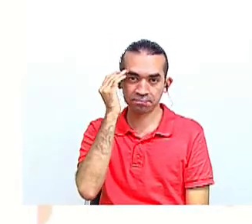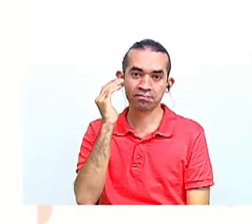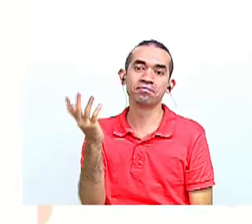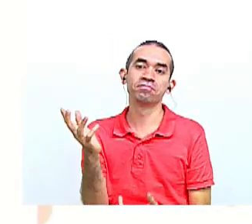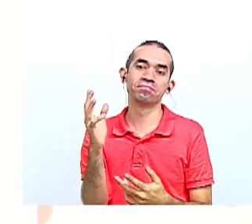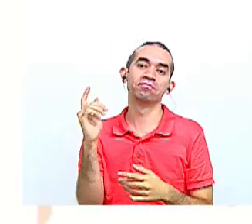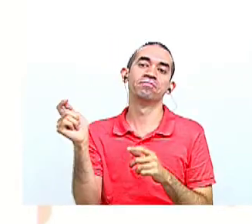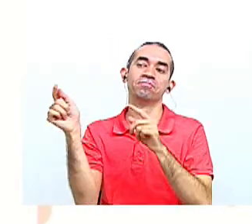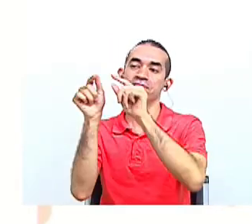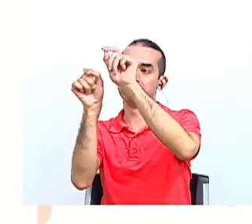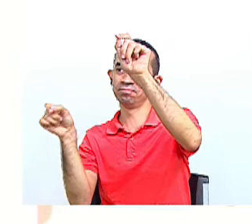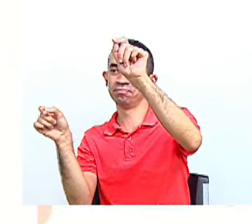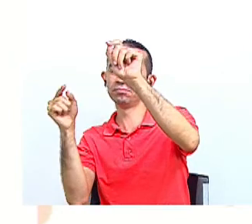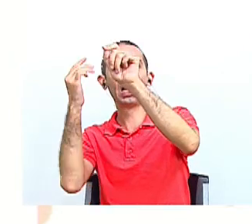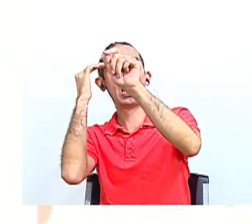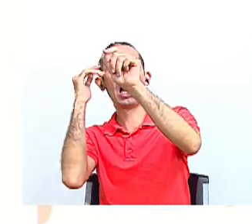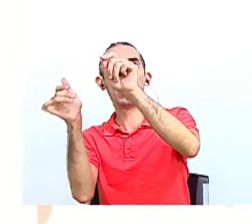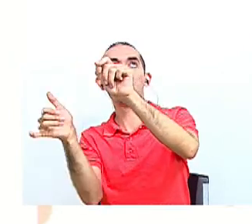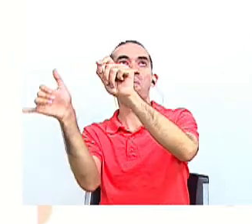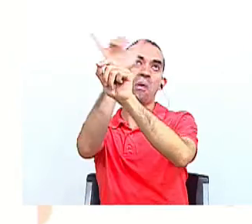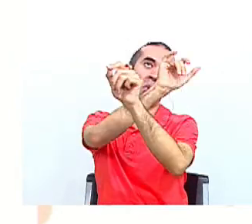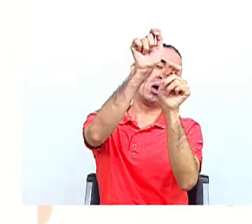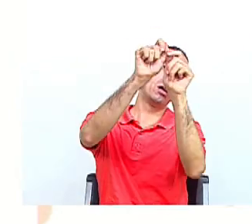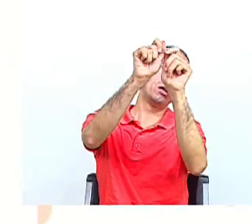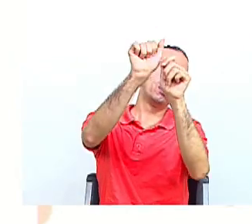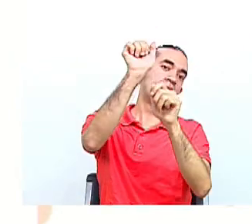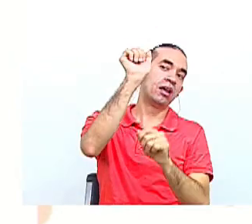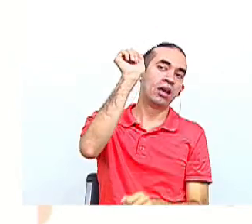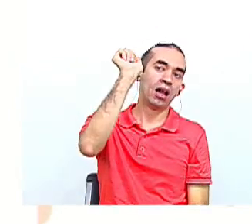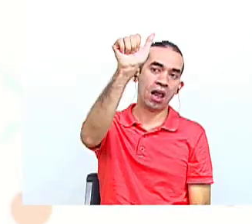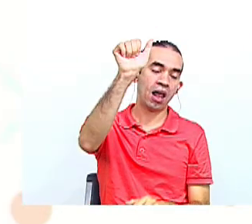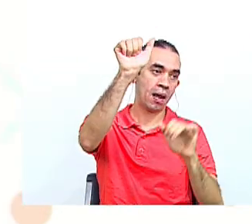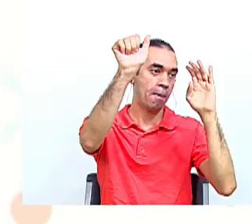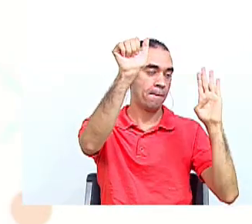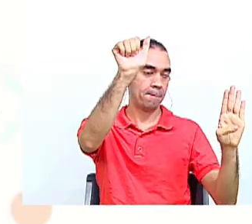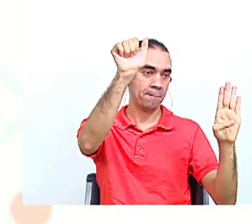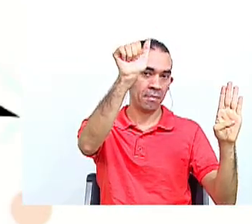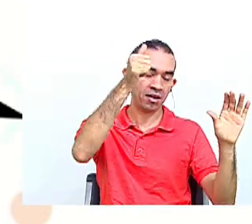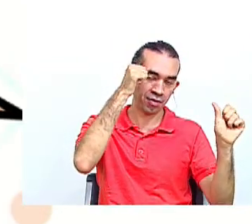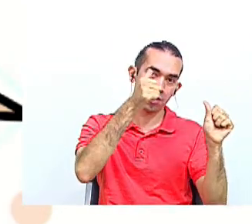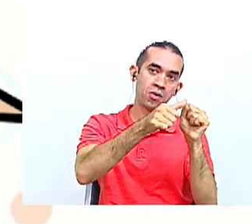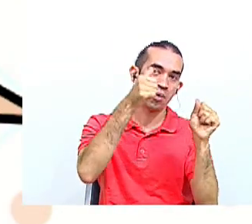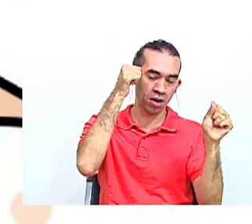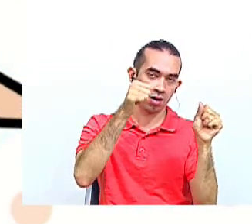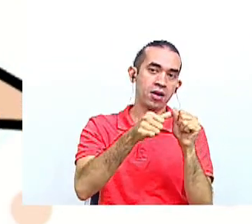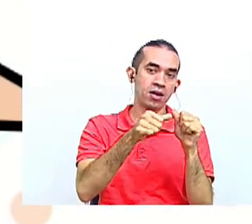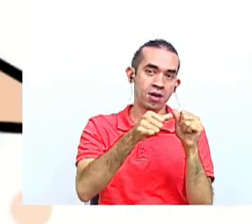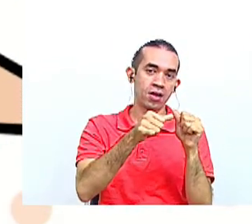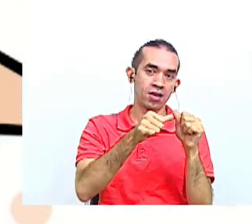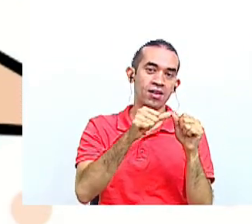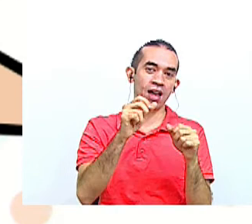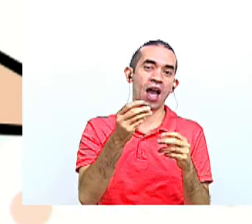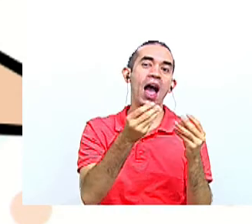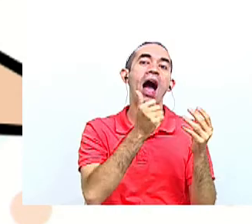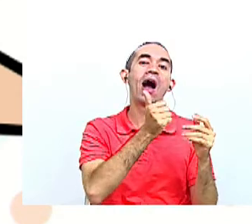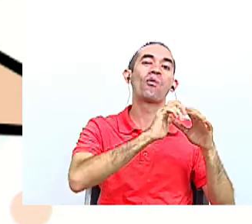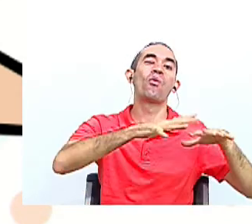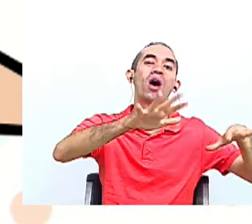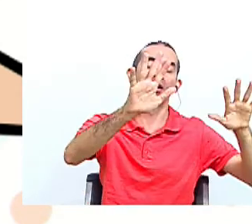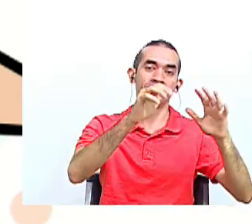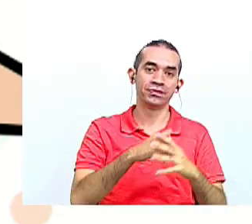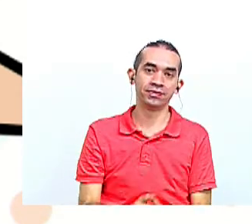la medida indirecta de AB, que recordemos que estaba sobre aguas